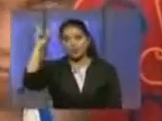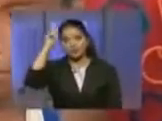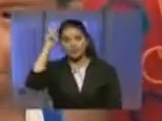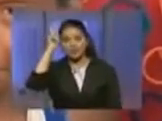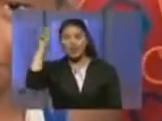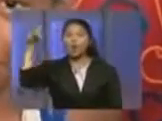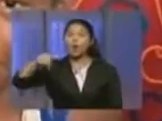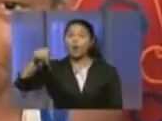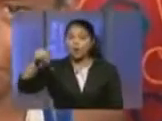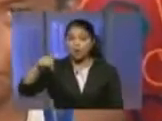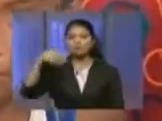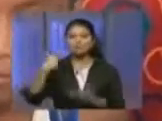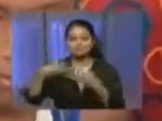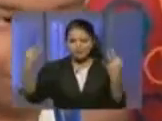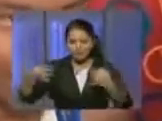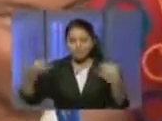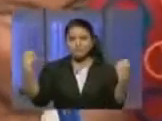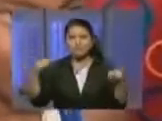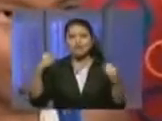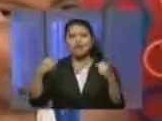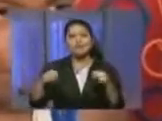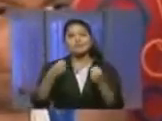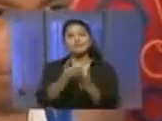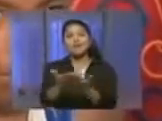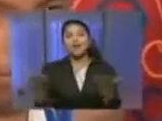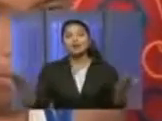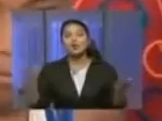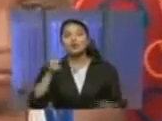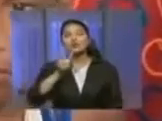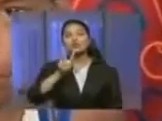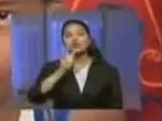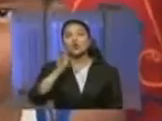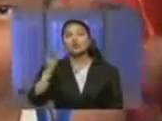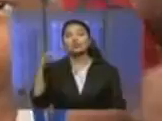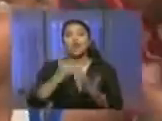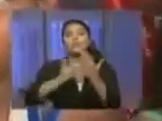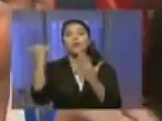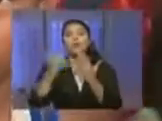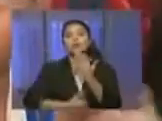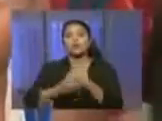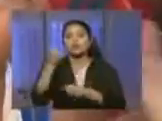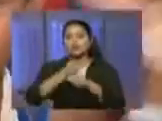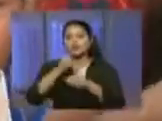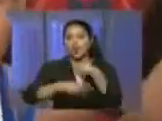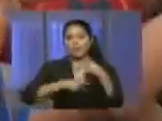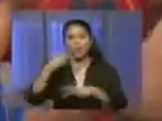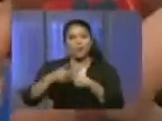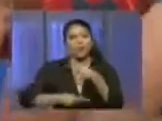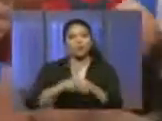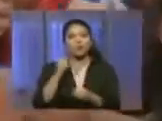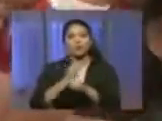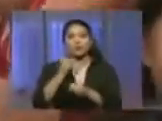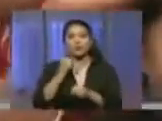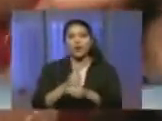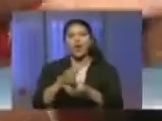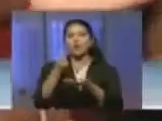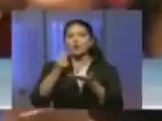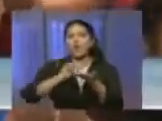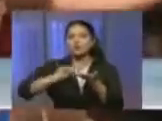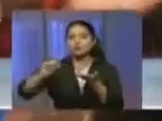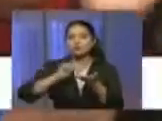hoy se materializa entregando 200 proyectos socioproductivos con una inversión